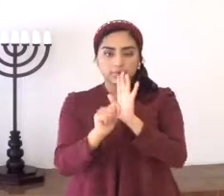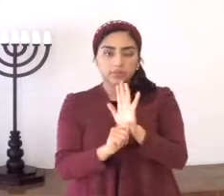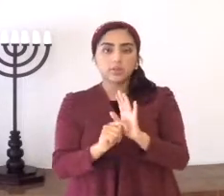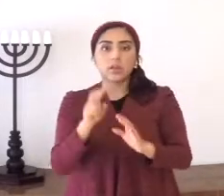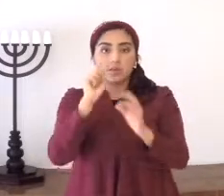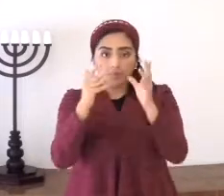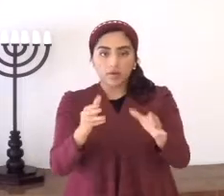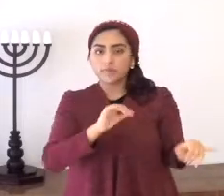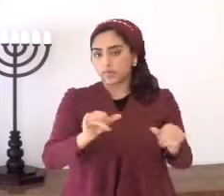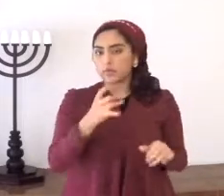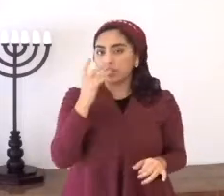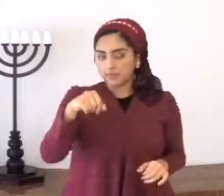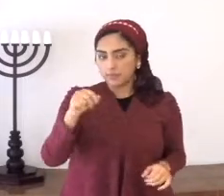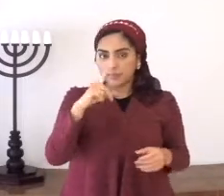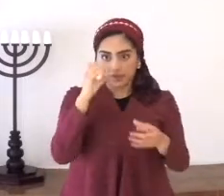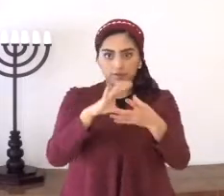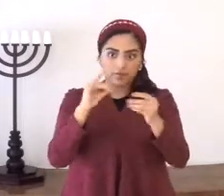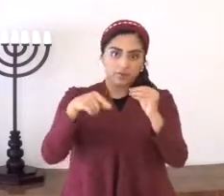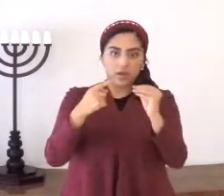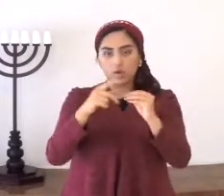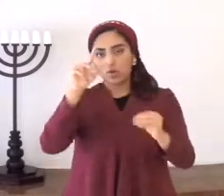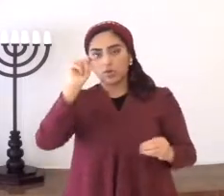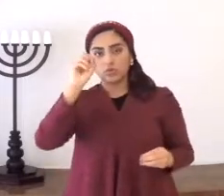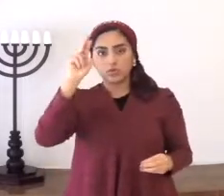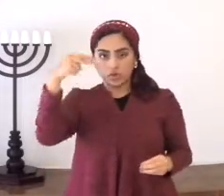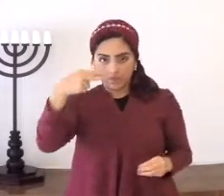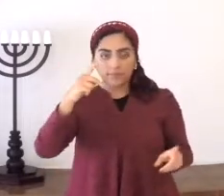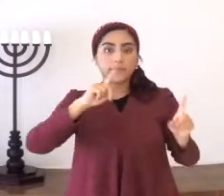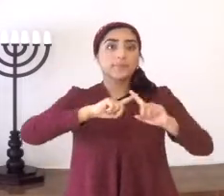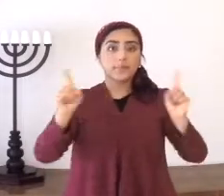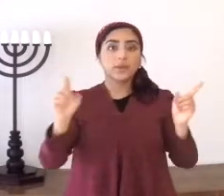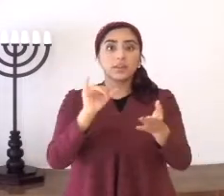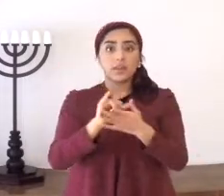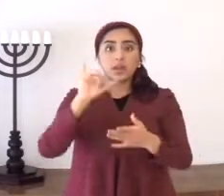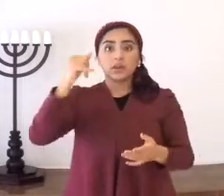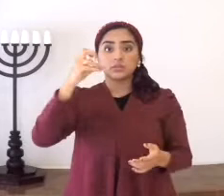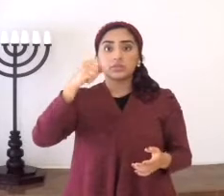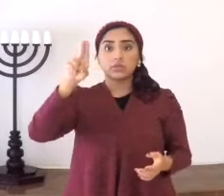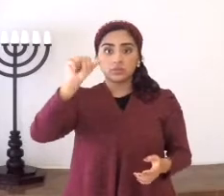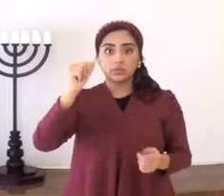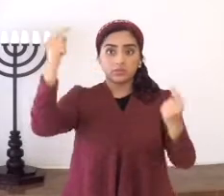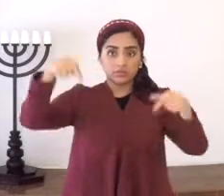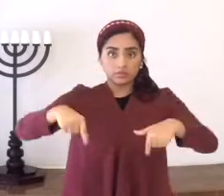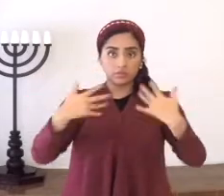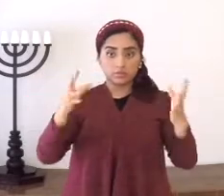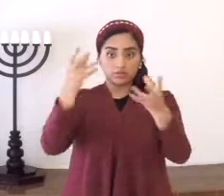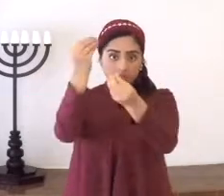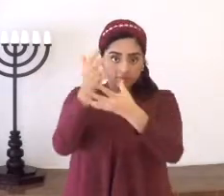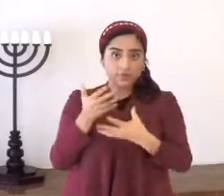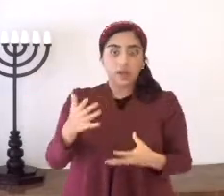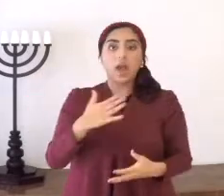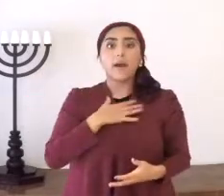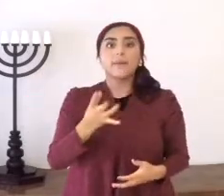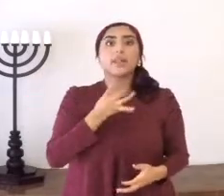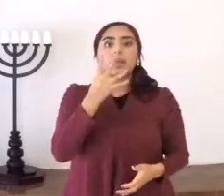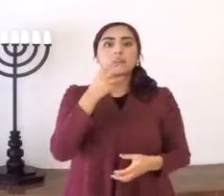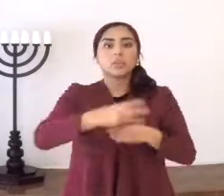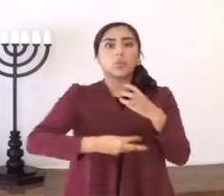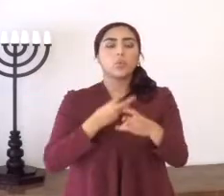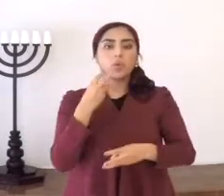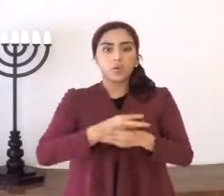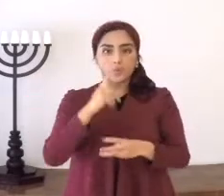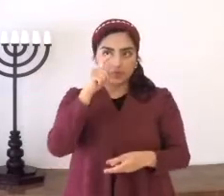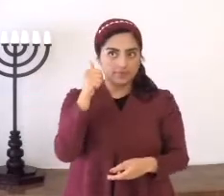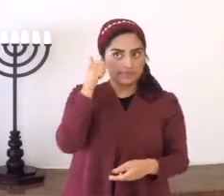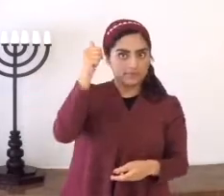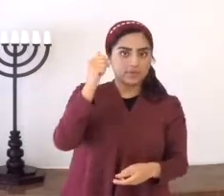en el caso del antiguo pacto, los profetas también eran luz, lógico, porque ministraban la Torah. Pero en el caso de que ya vino Yahshua HaMashiach y nos